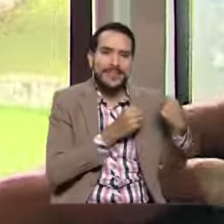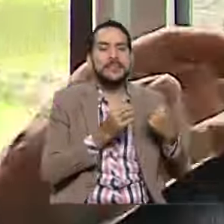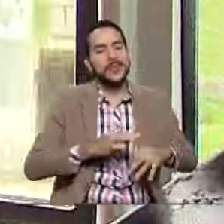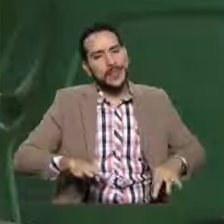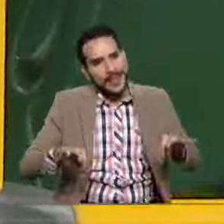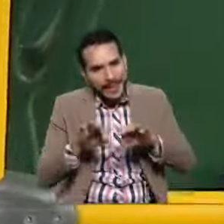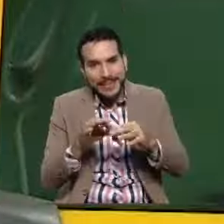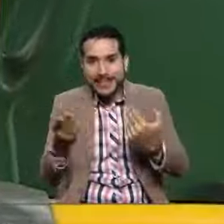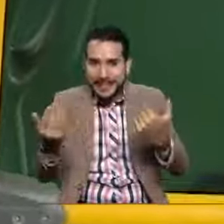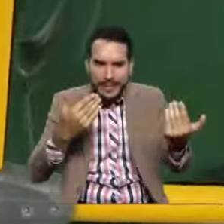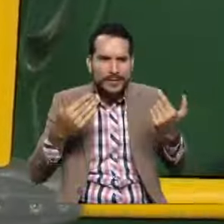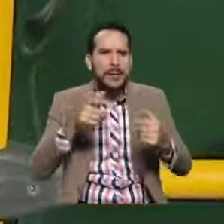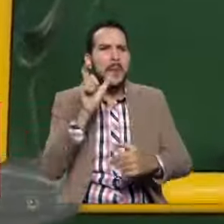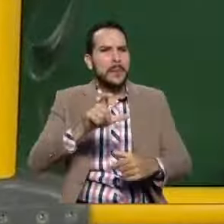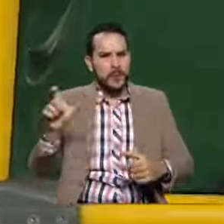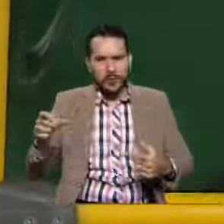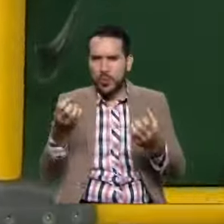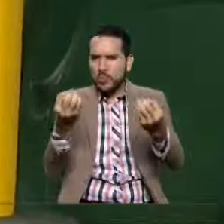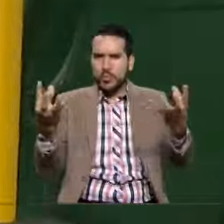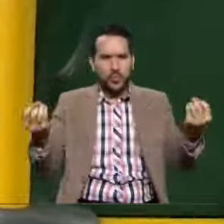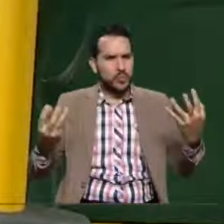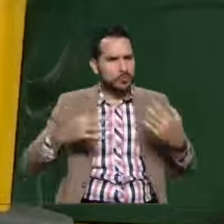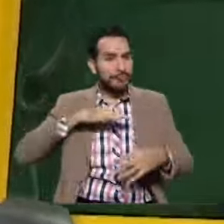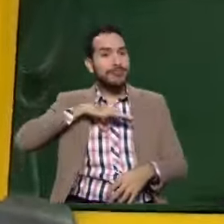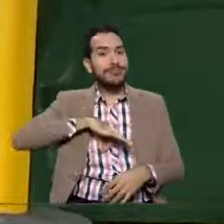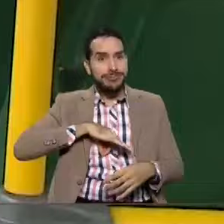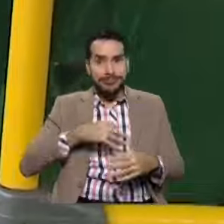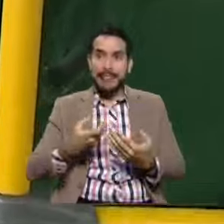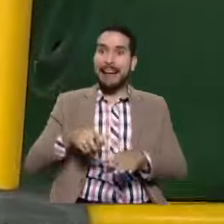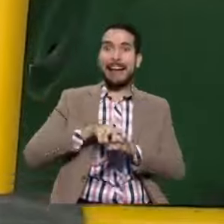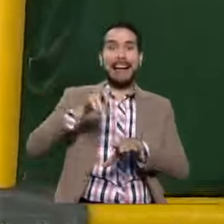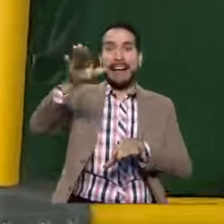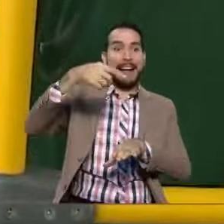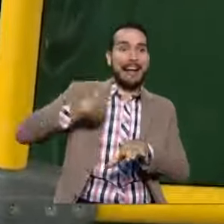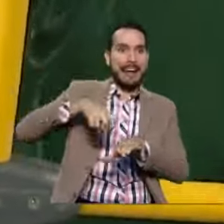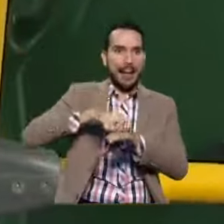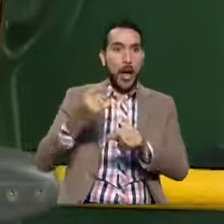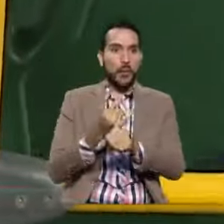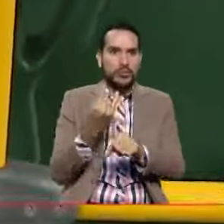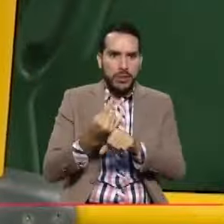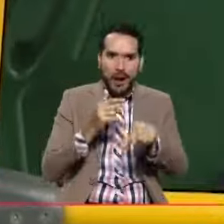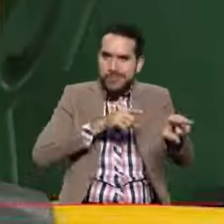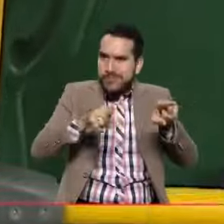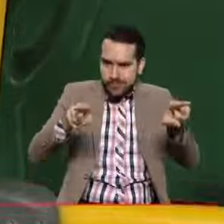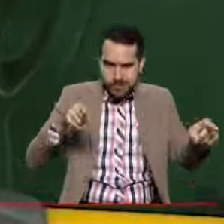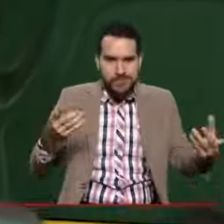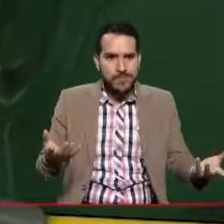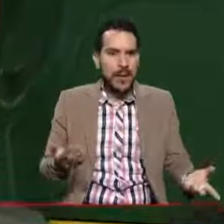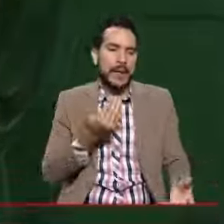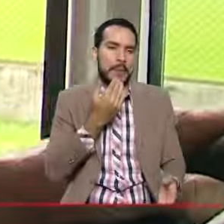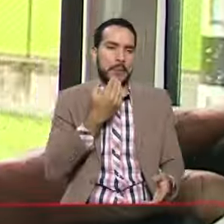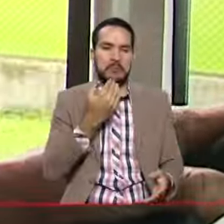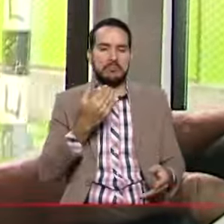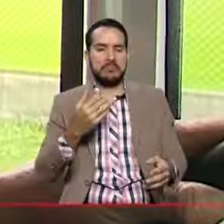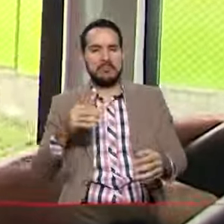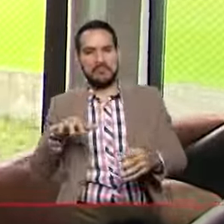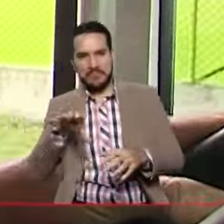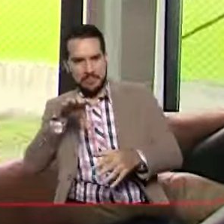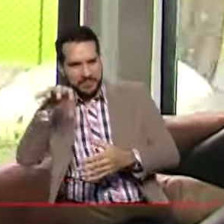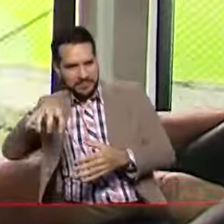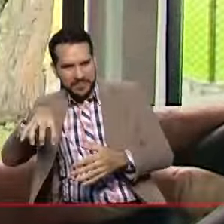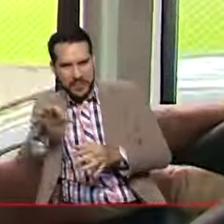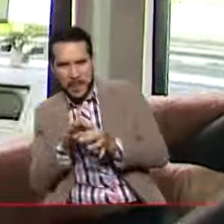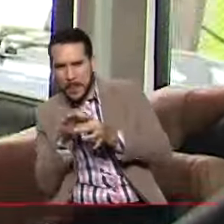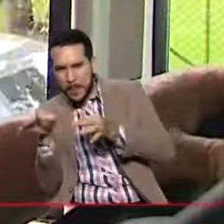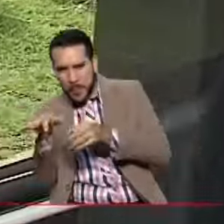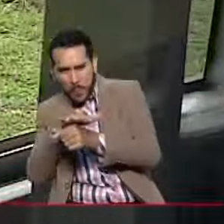se beneficia, por lo menos gente como lo vamos a poner ahorita. Que viene para el municipal, viene hasta la 14 para el EPS, entonces sabe